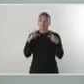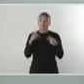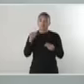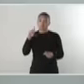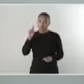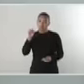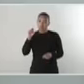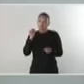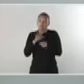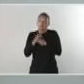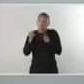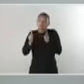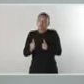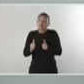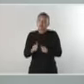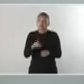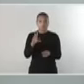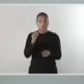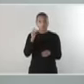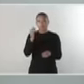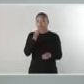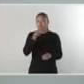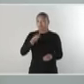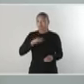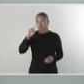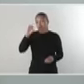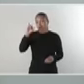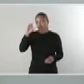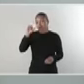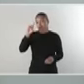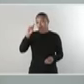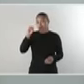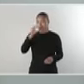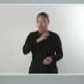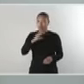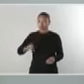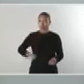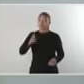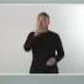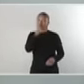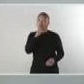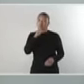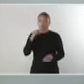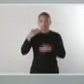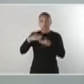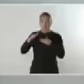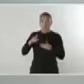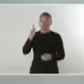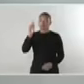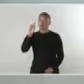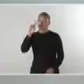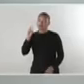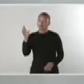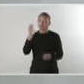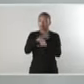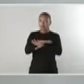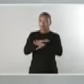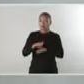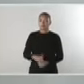en Tamaulipas según Tu candidato mentiroso pero nosotros vamos a ganar el PRD Es el cambio